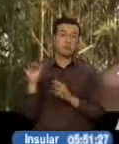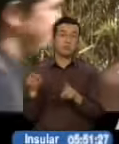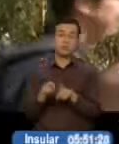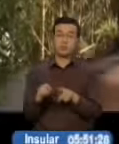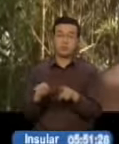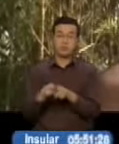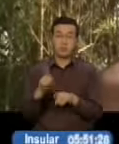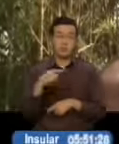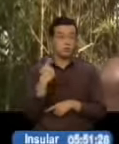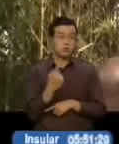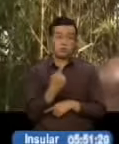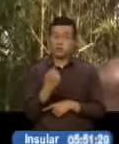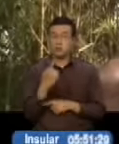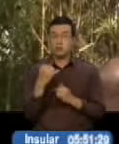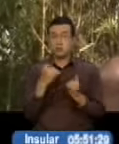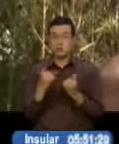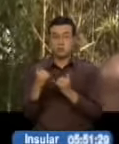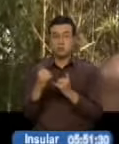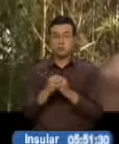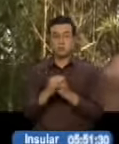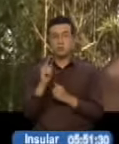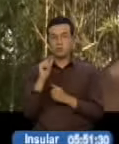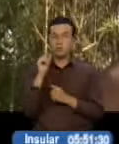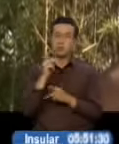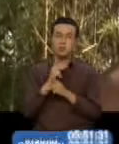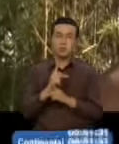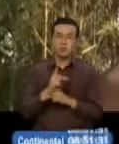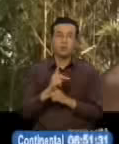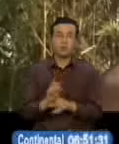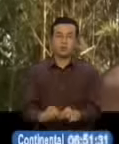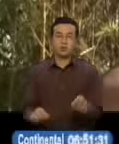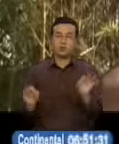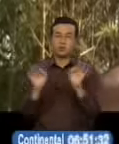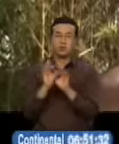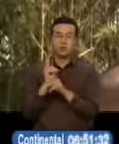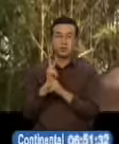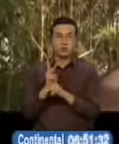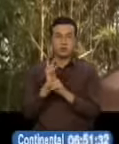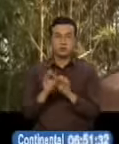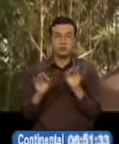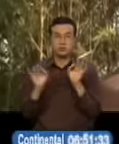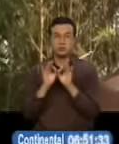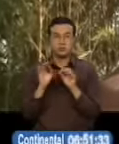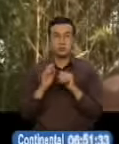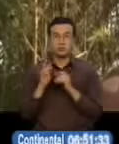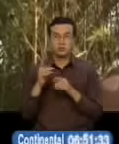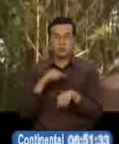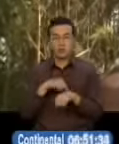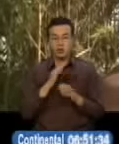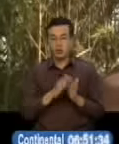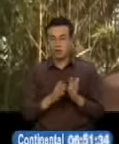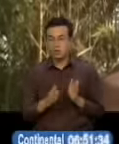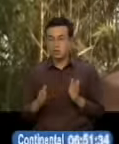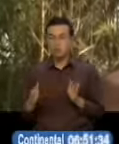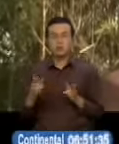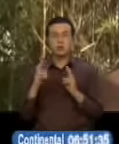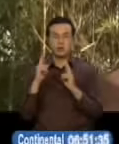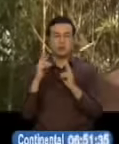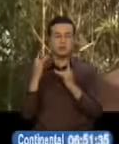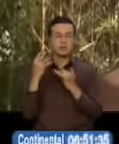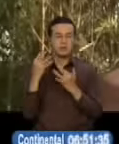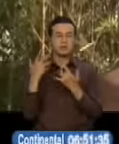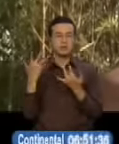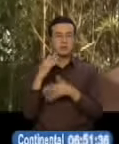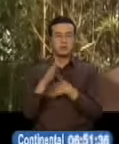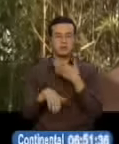tenemos nosotros. Realmente ahí con un poco de precaución con lo que es Manelli. Sabe manejar muy bien los tiempos y esperemos nosotros